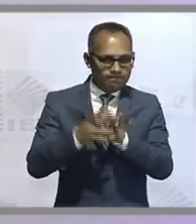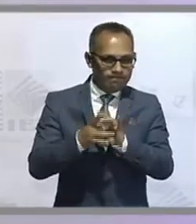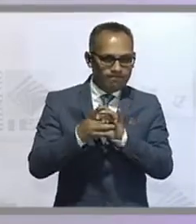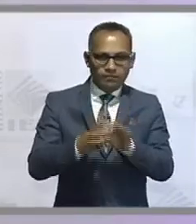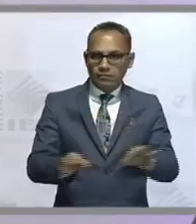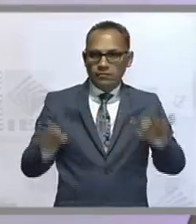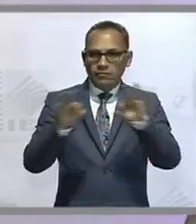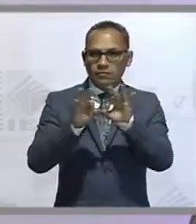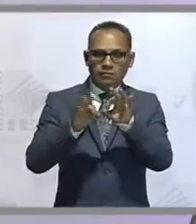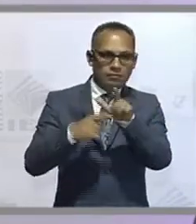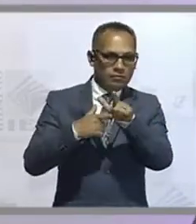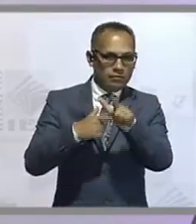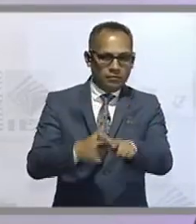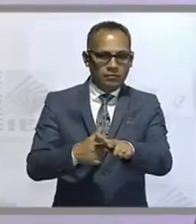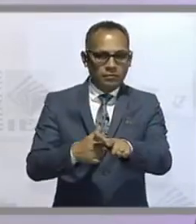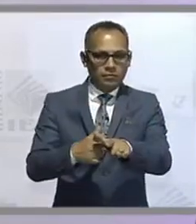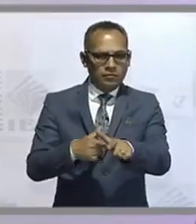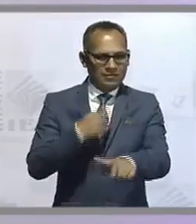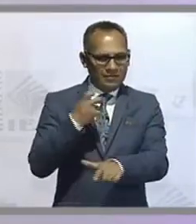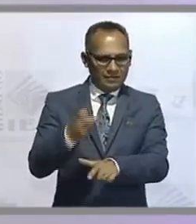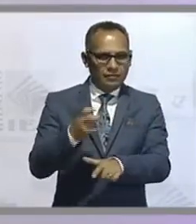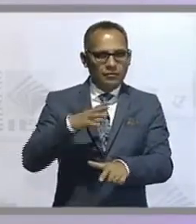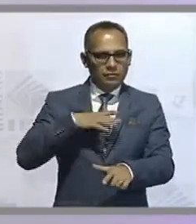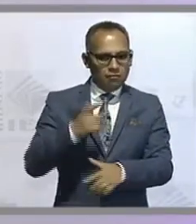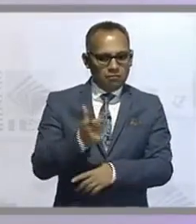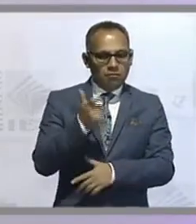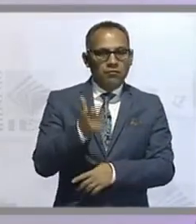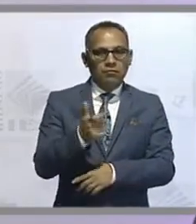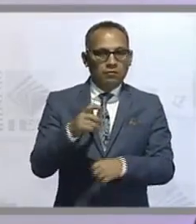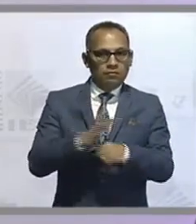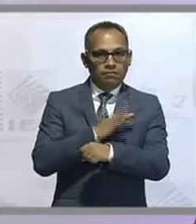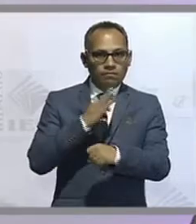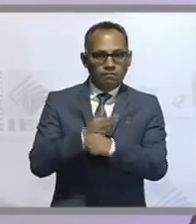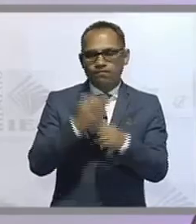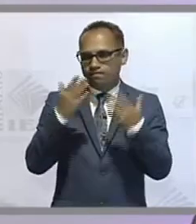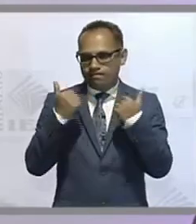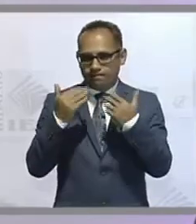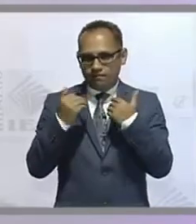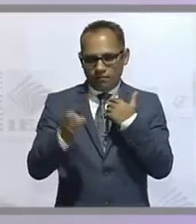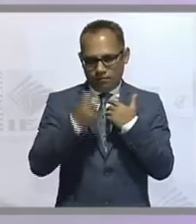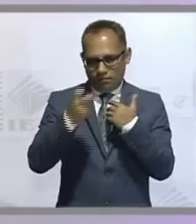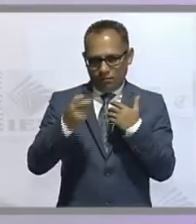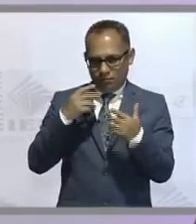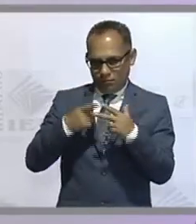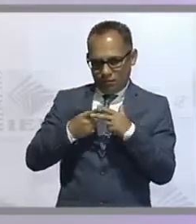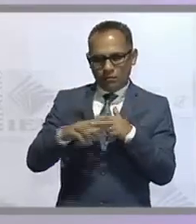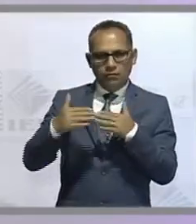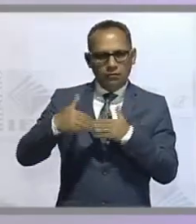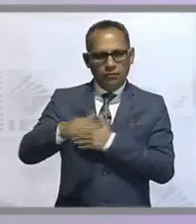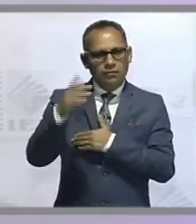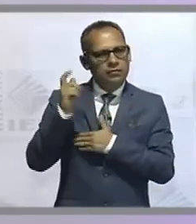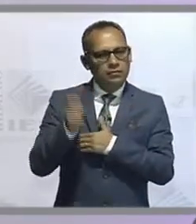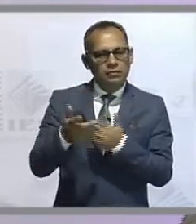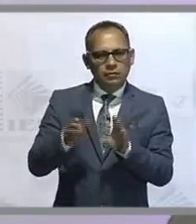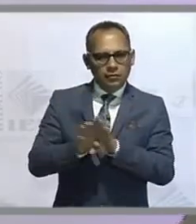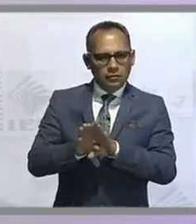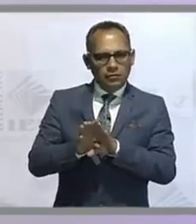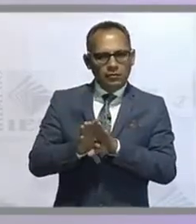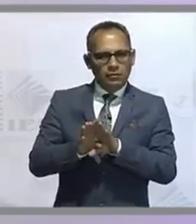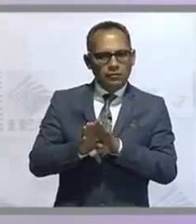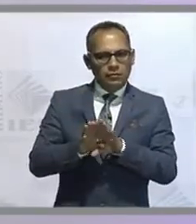infraestructuras suficientes tenemos que partir entonces de la creación de una infraestructura infraestructura que propicie la llegada